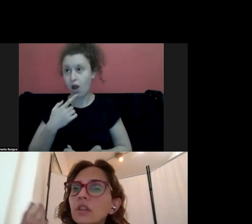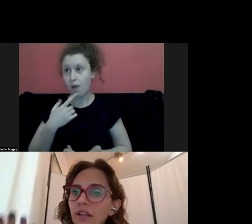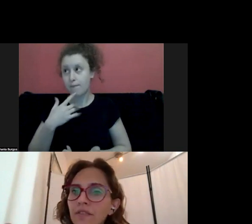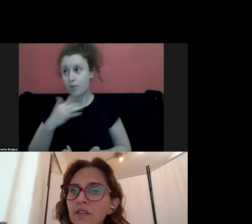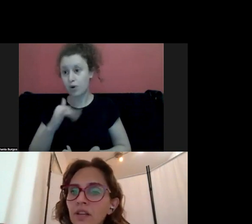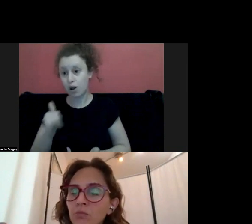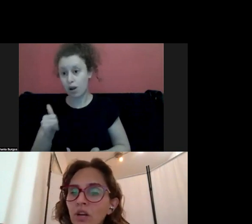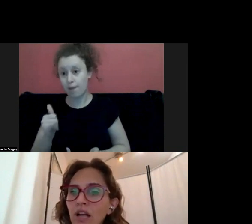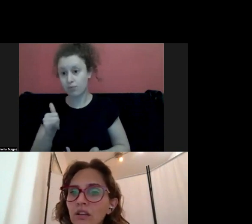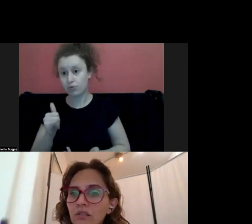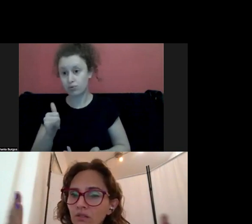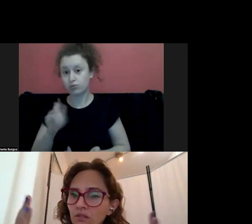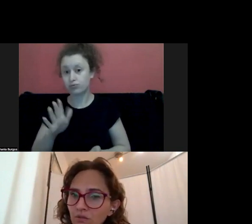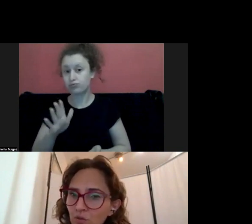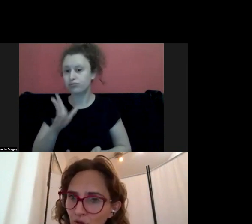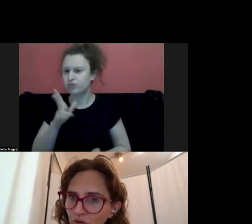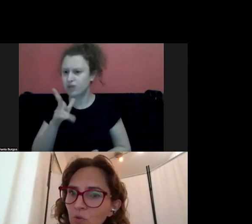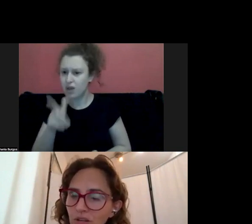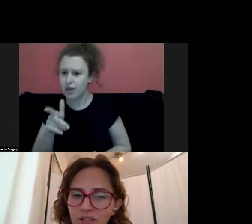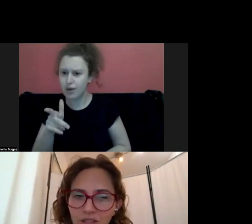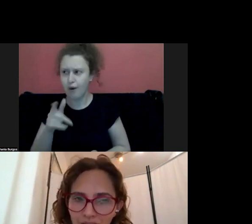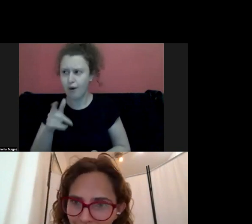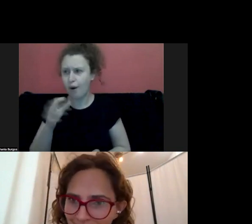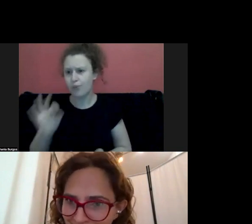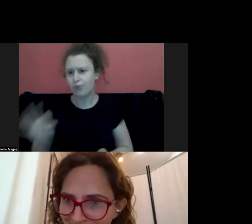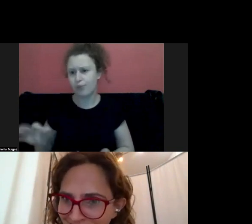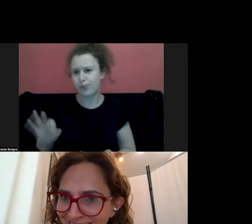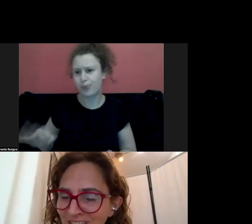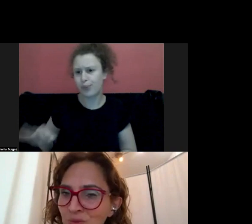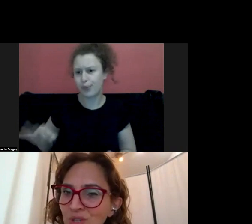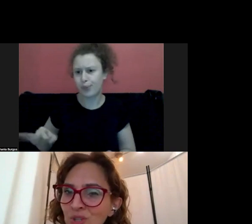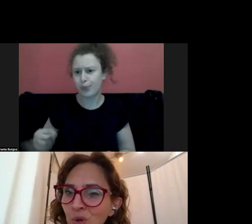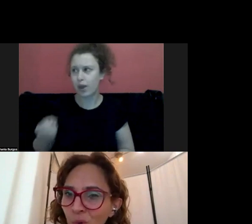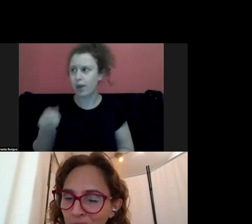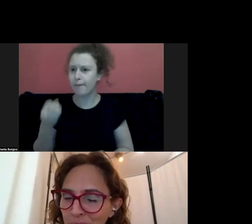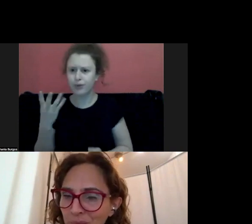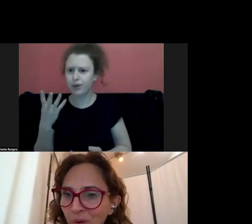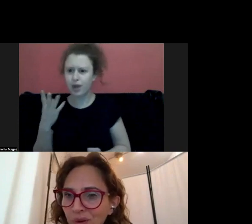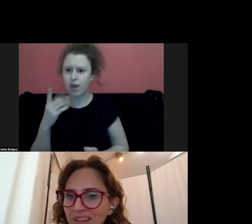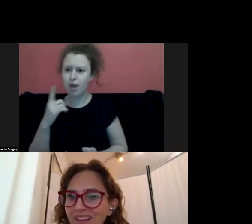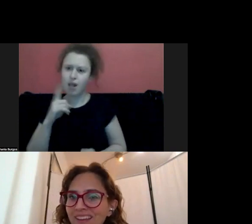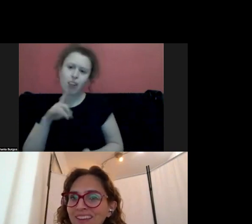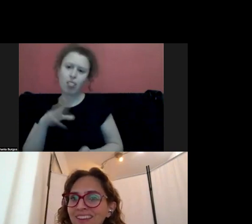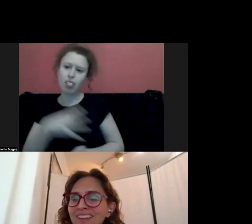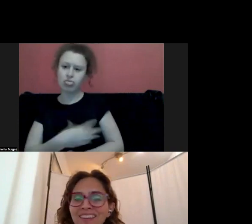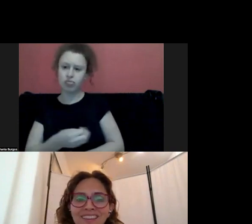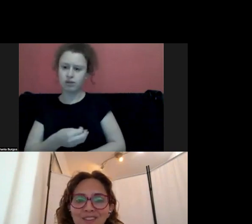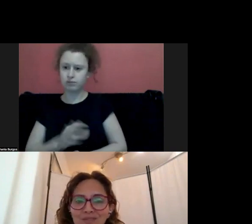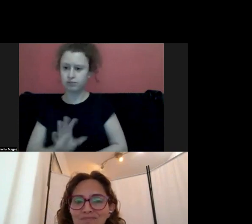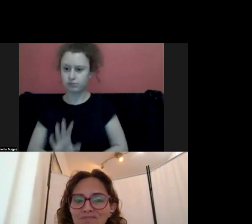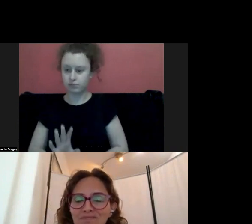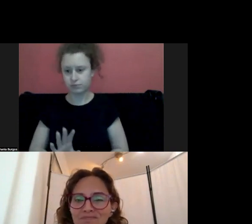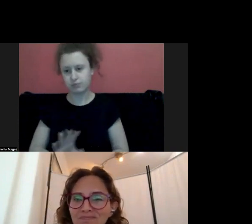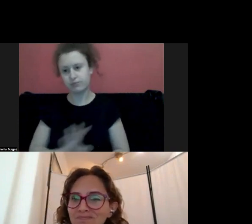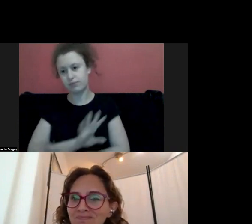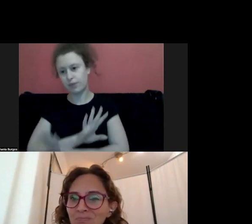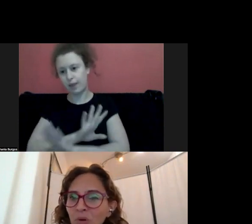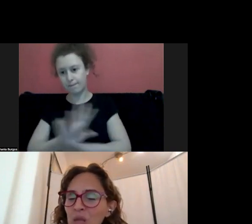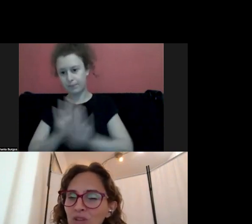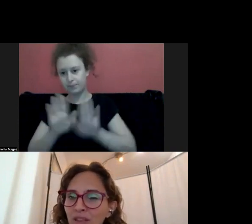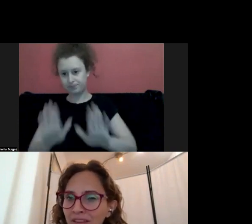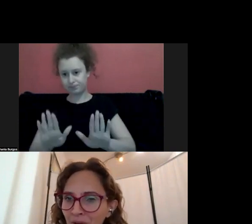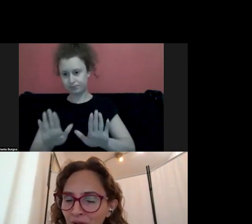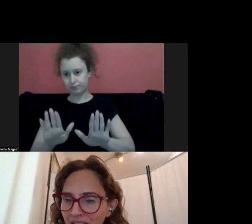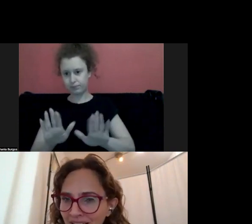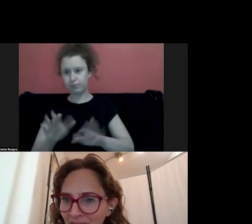Derechos a integridad física y moral son nuestras tetas, es nuestro cuerpo. Y